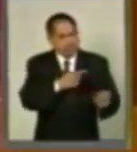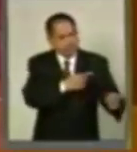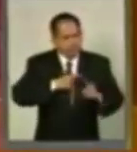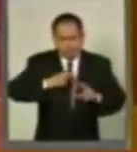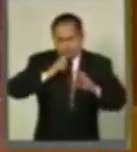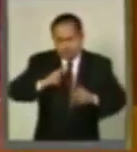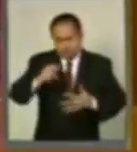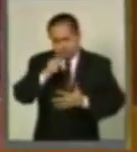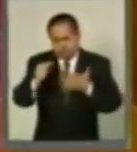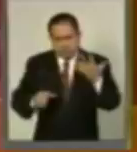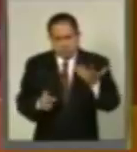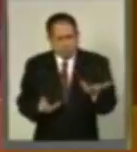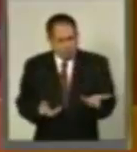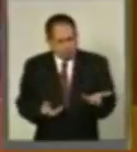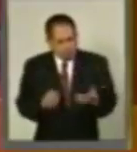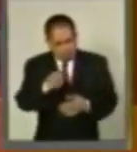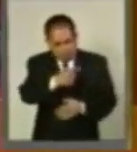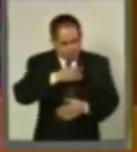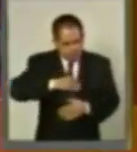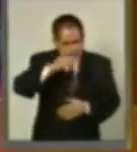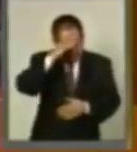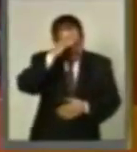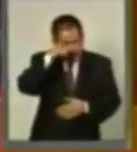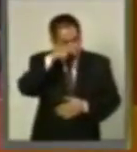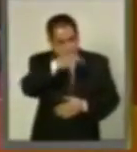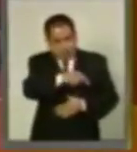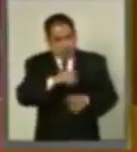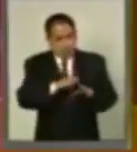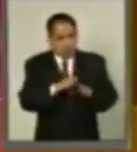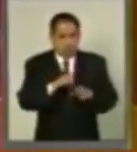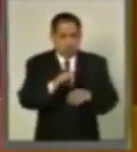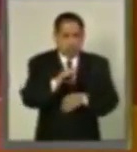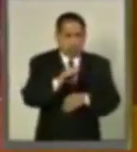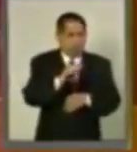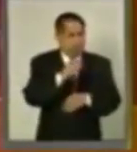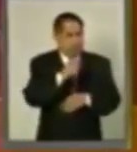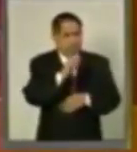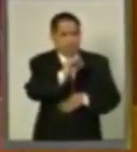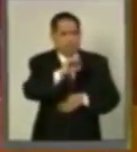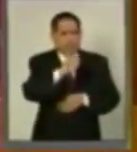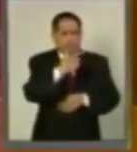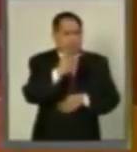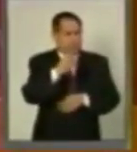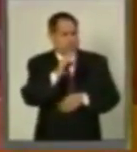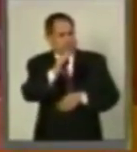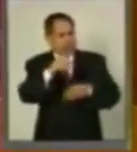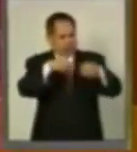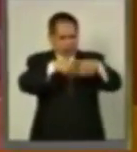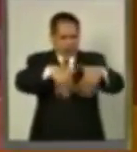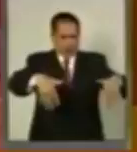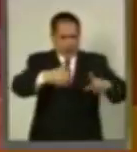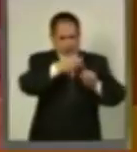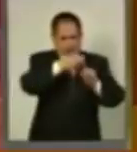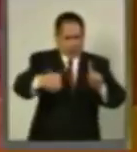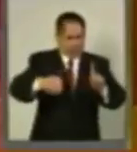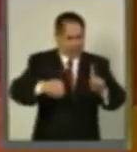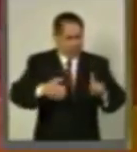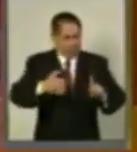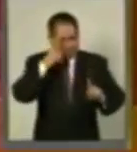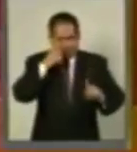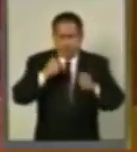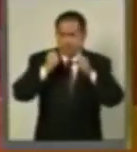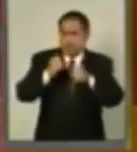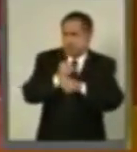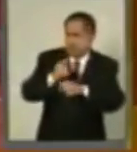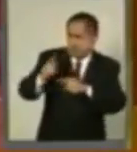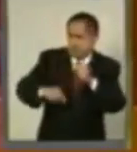resultados, ¿no considera usted que el diseño de la Supersecretaría de Gobernación y la estrategia de combate a la